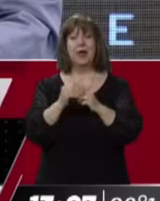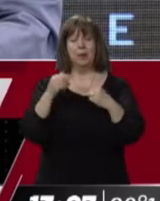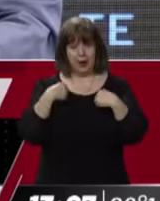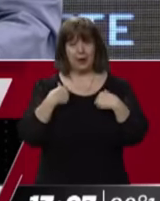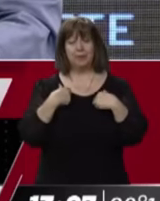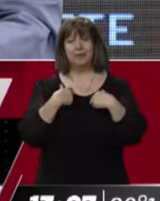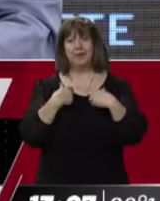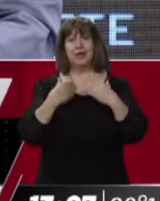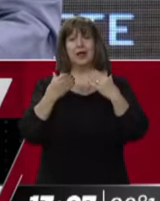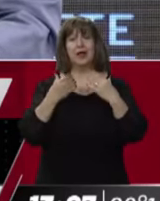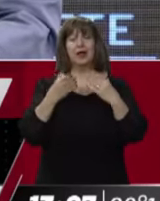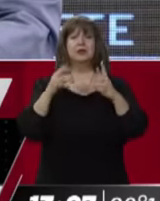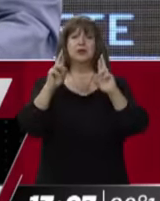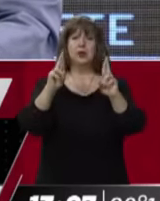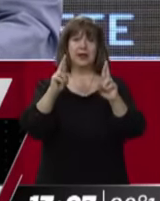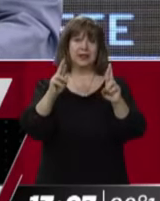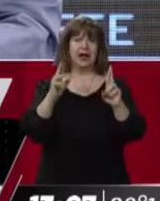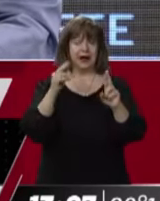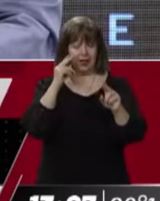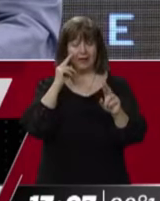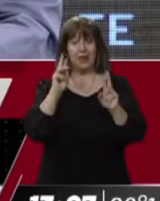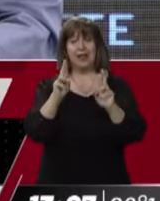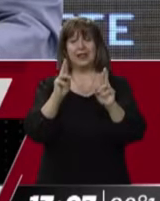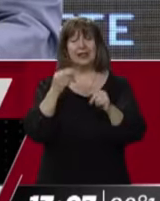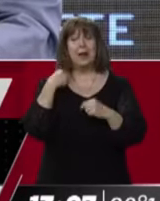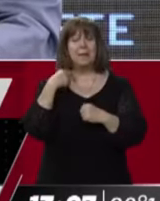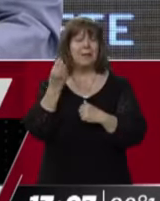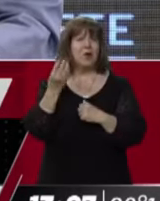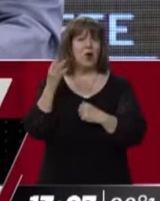Vamos a estar. Bueno, voy a tratar de estar atento.